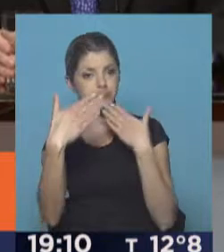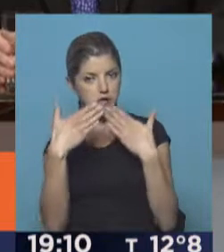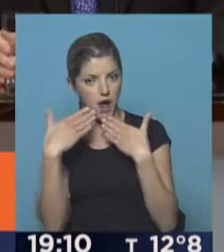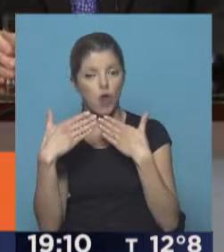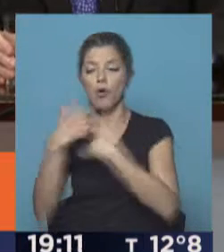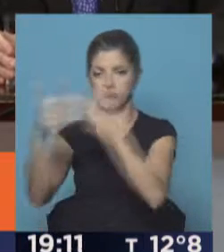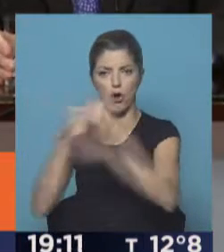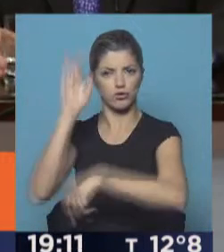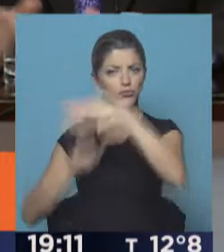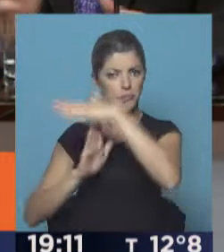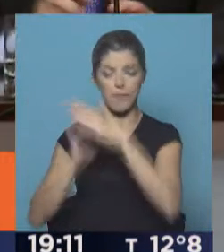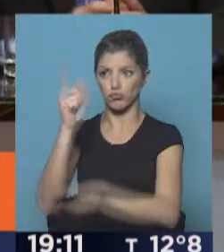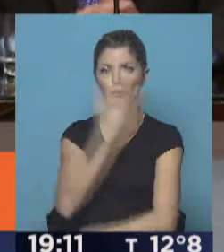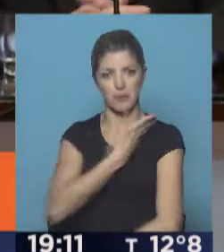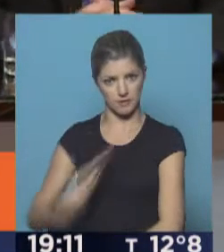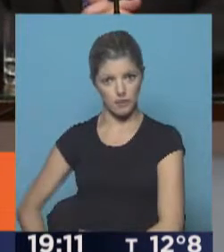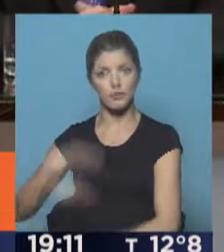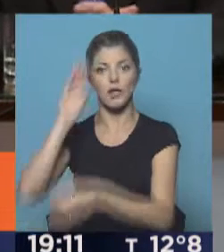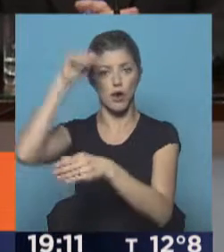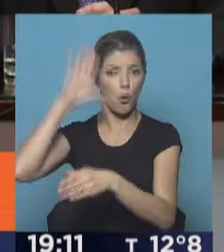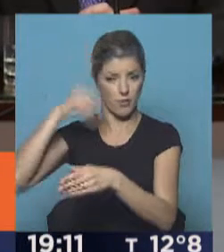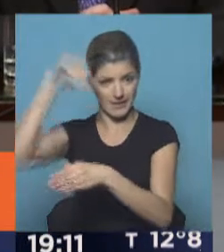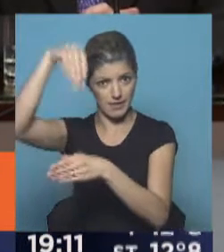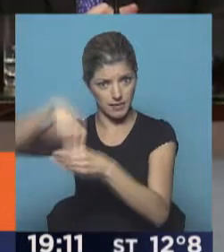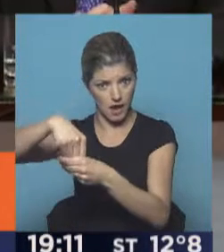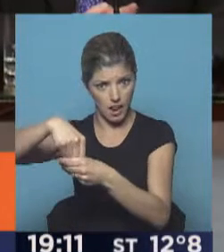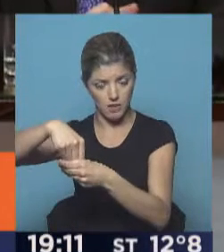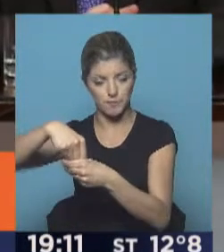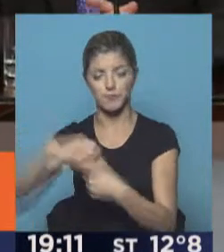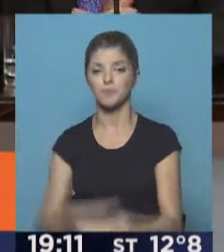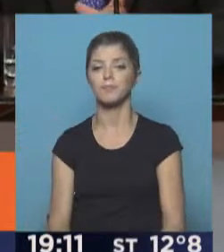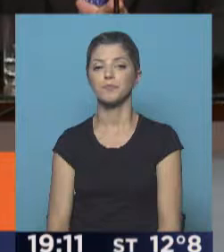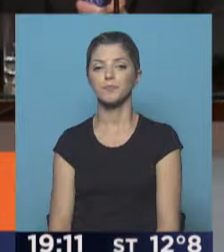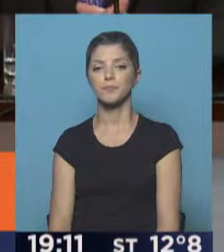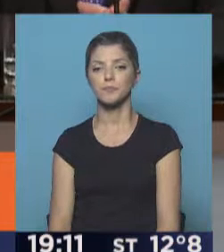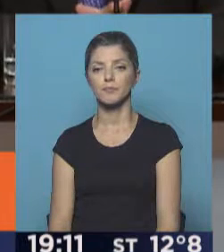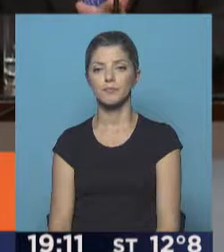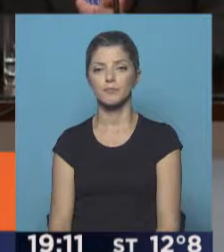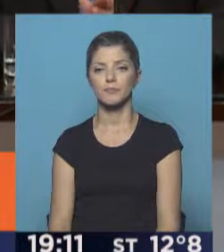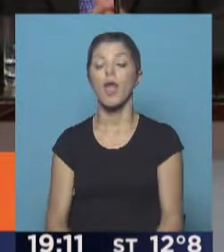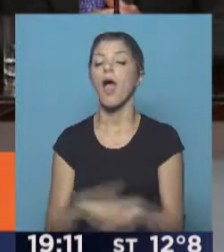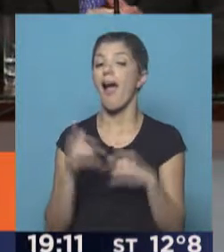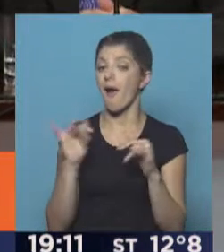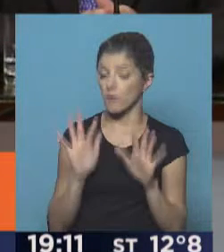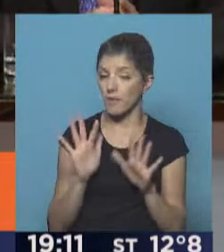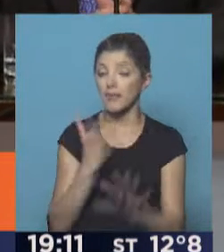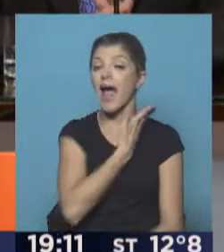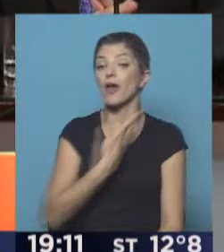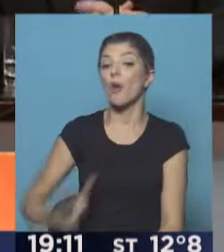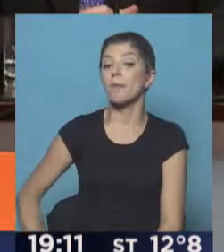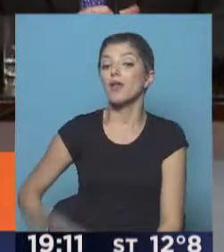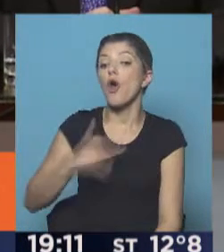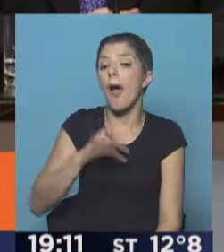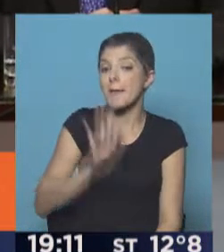a través de su presidente y los distintos miembros. Lo que sí el Gobierno espera, como decía, es que probablemente